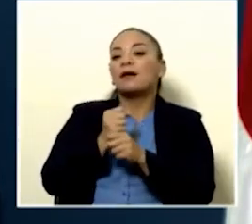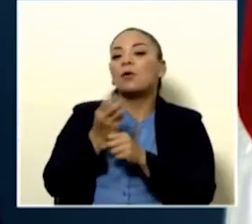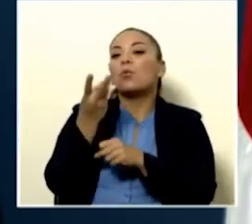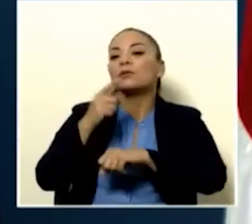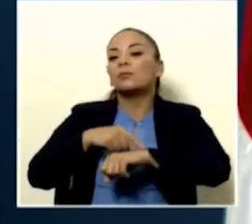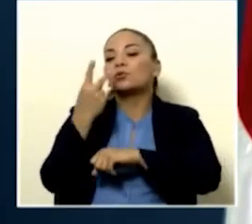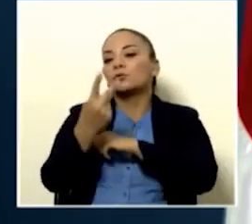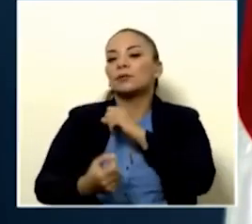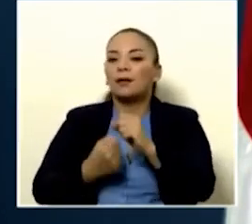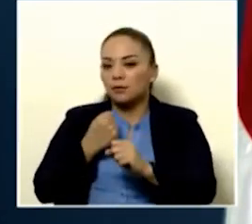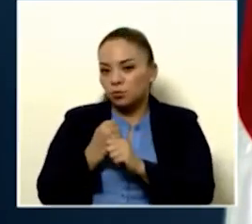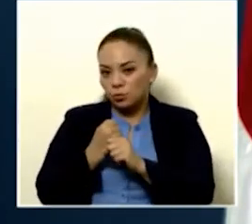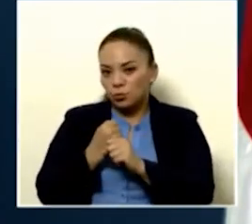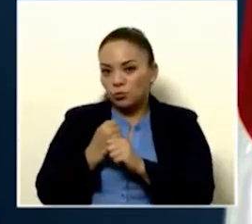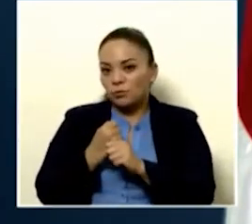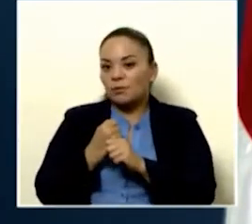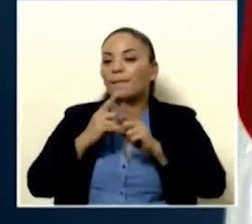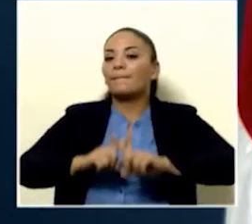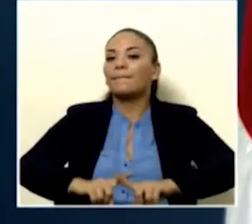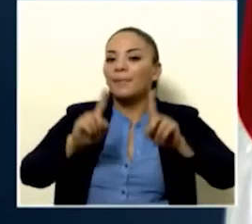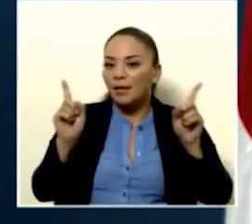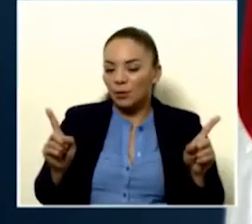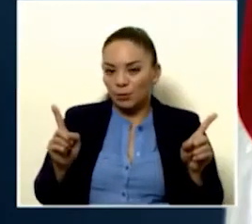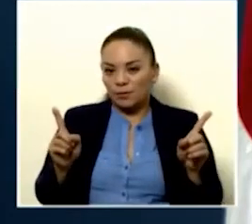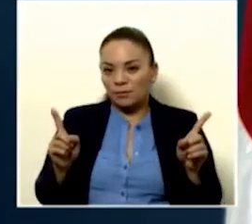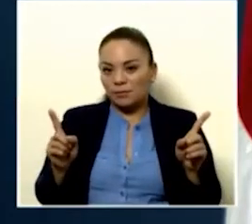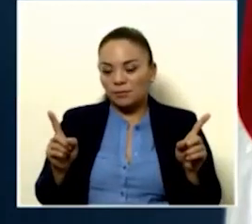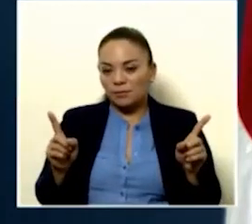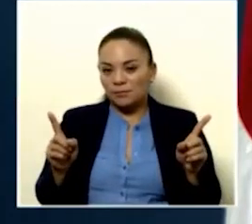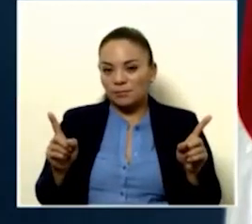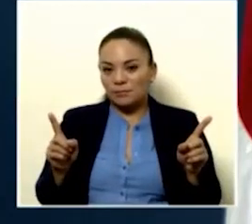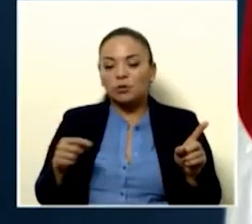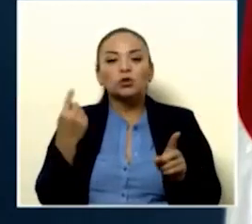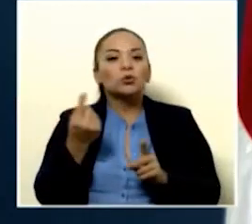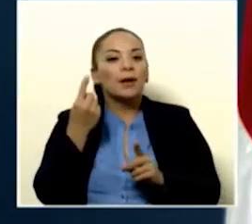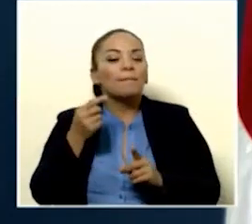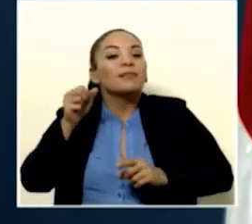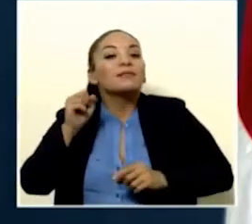años siempre y cuando, y nada más si,